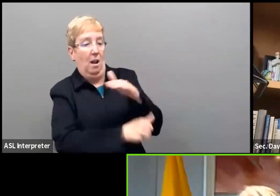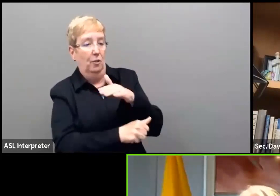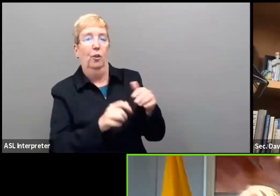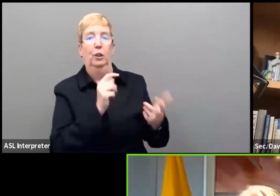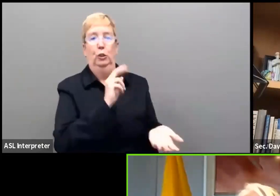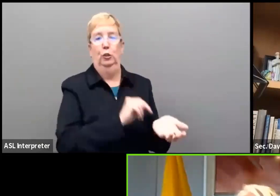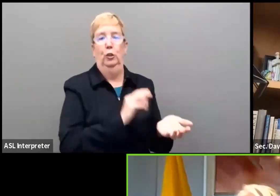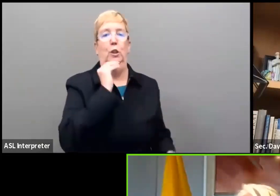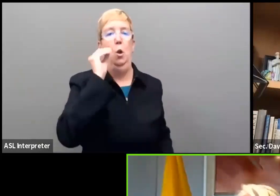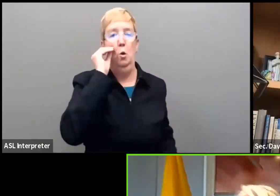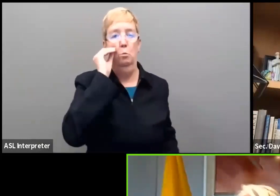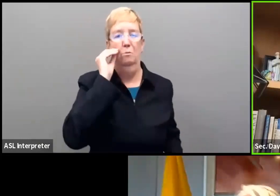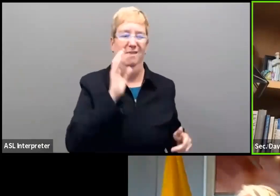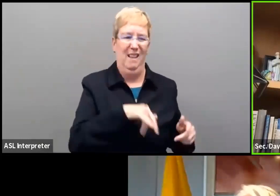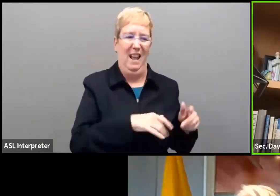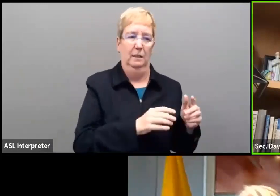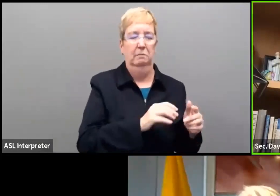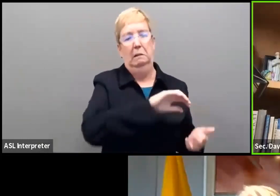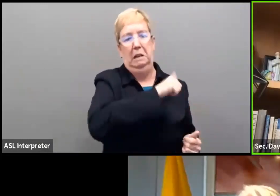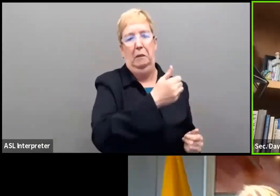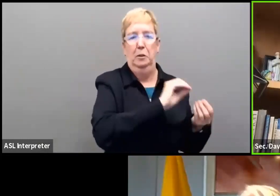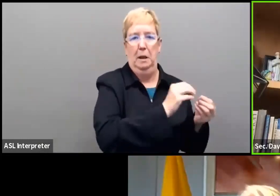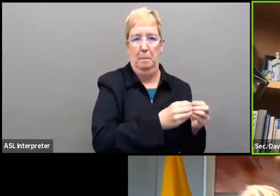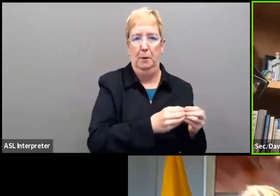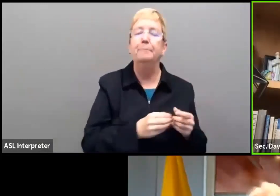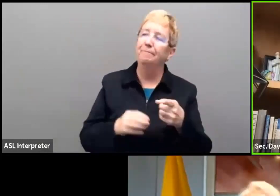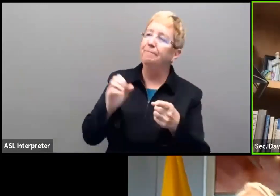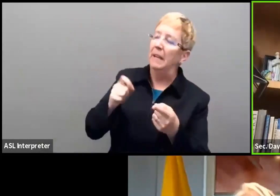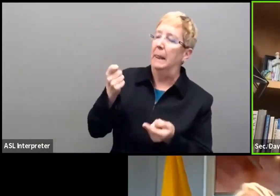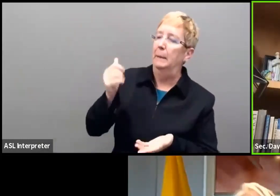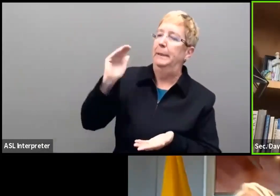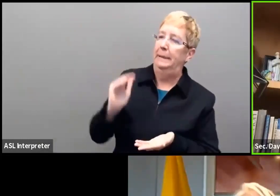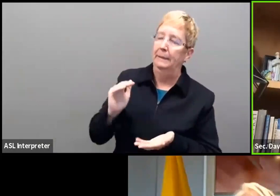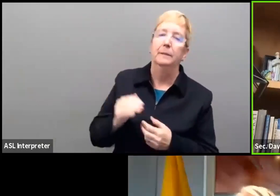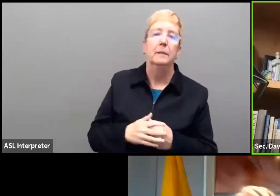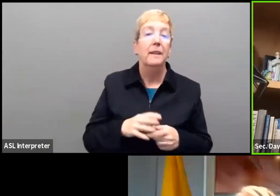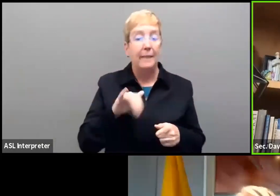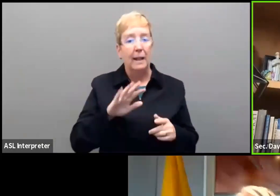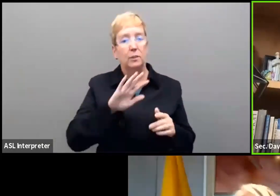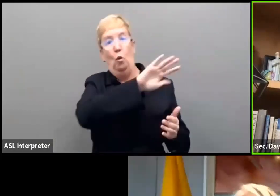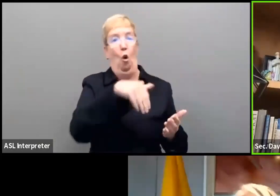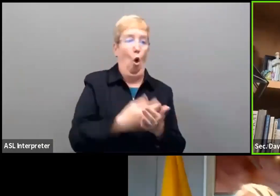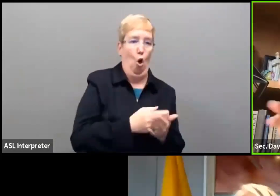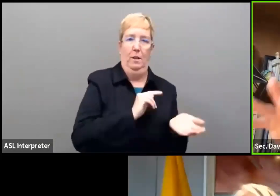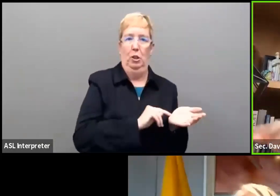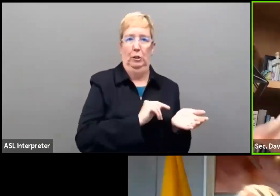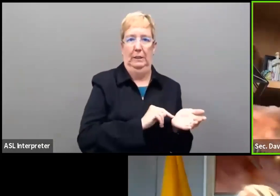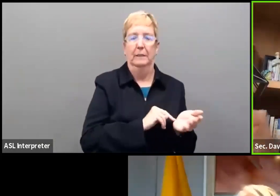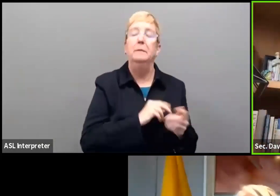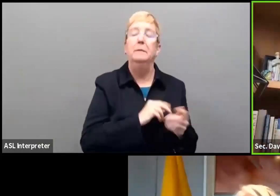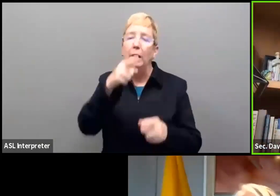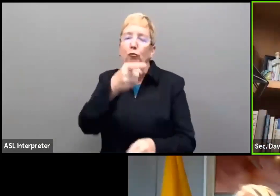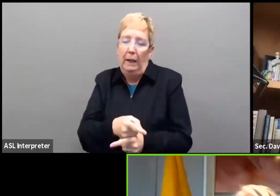personas en áreas donde requerimos necesitamos que estén vacunados para poder ofrecer la mejor atención a